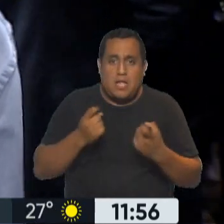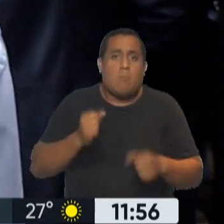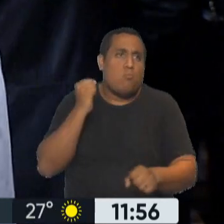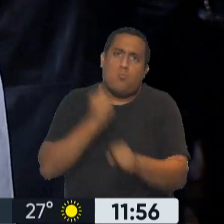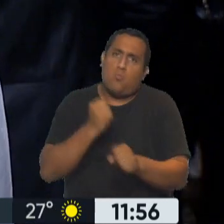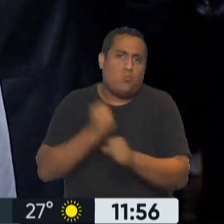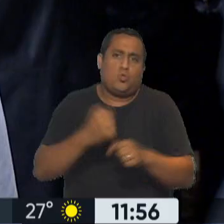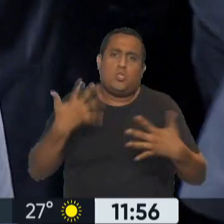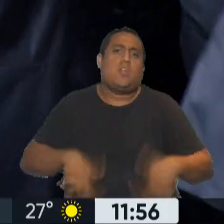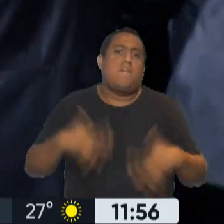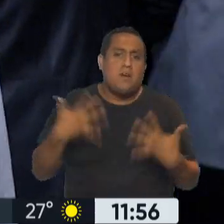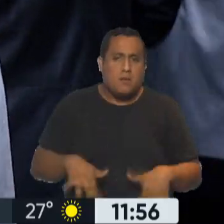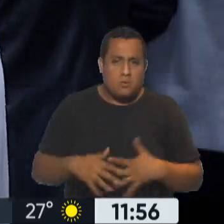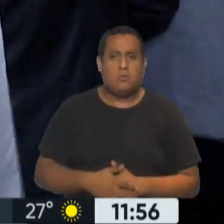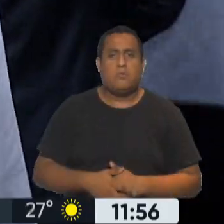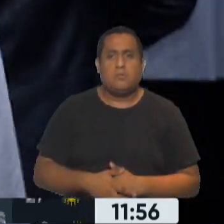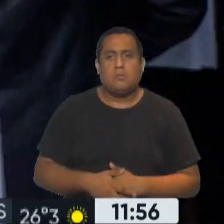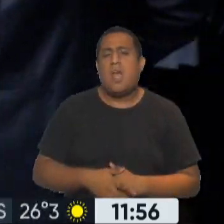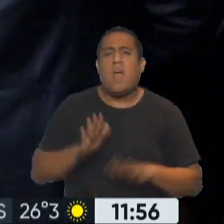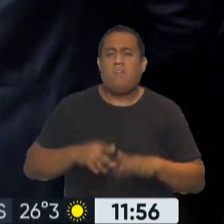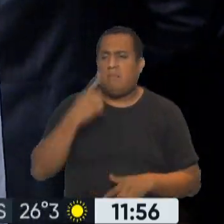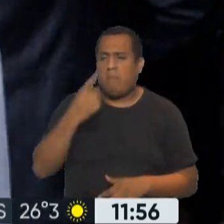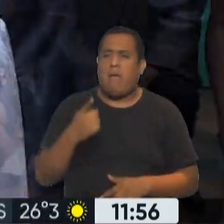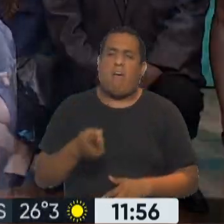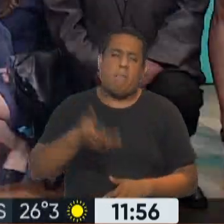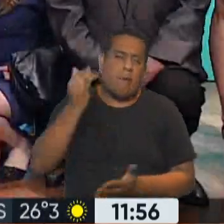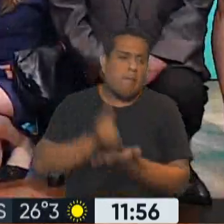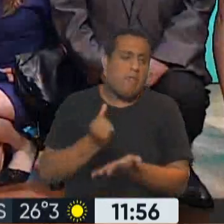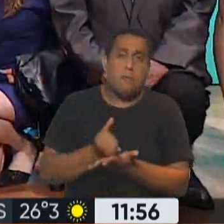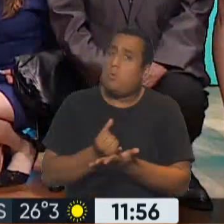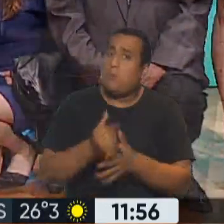mucho trabajo, a veces se la subestima, pero es muy difícil de hacer.